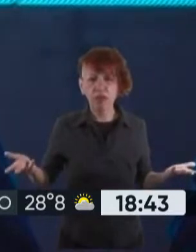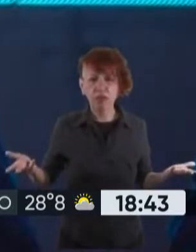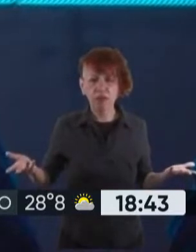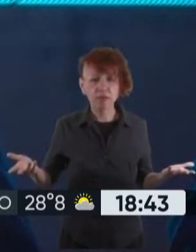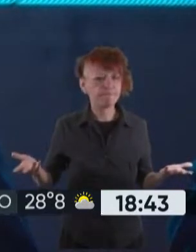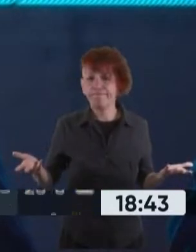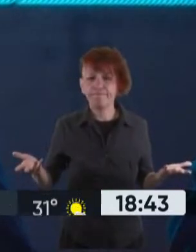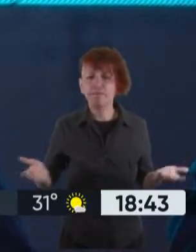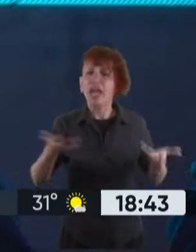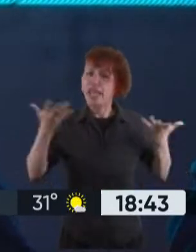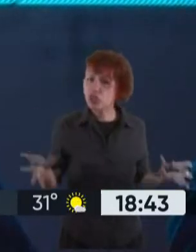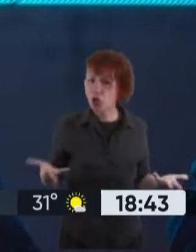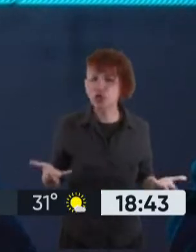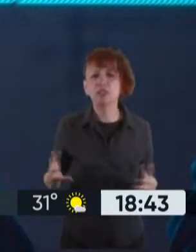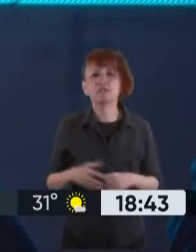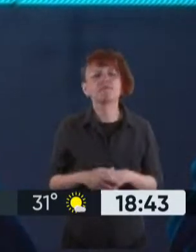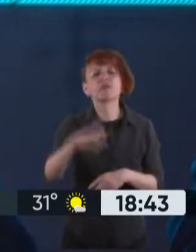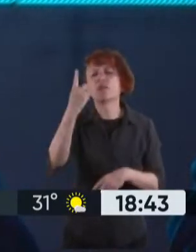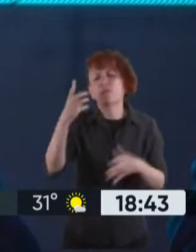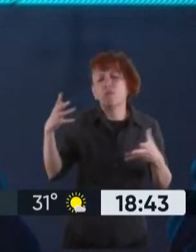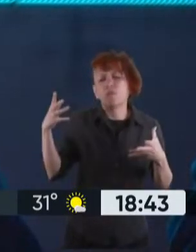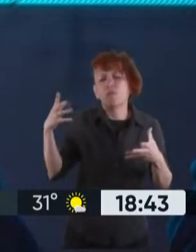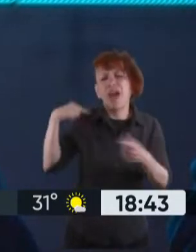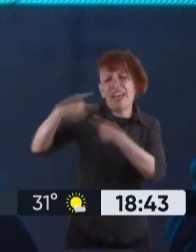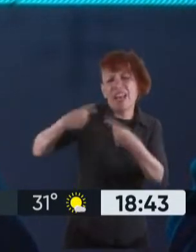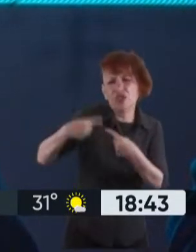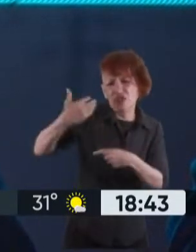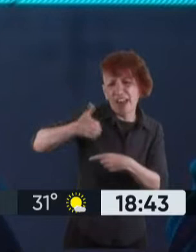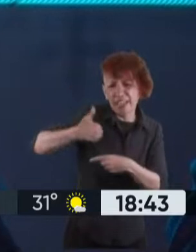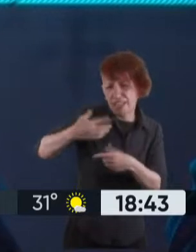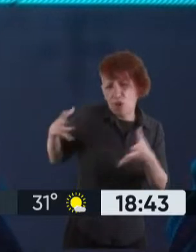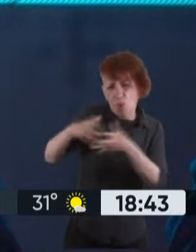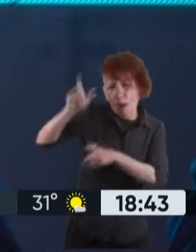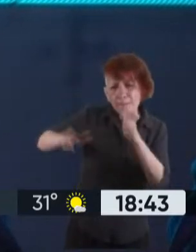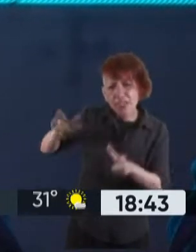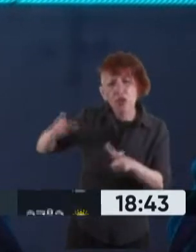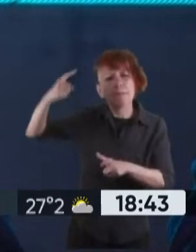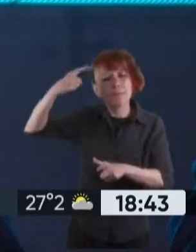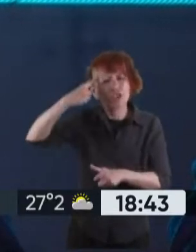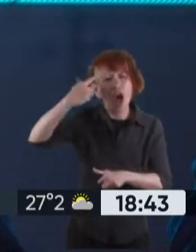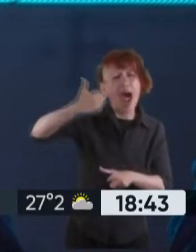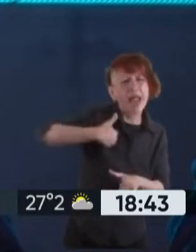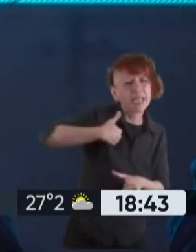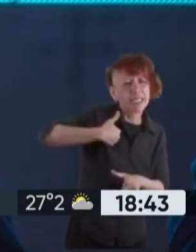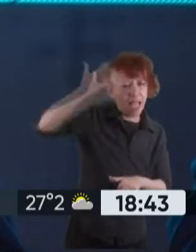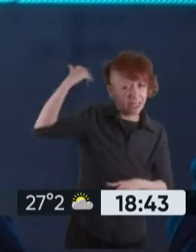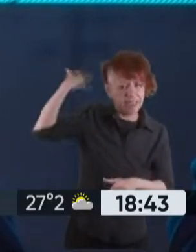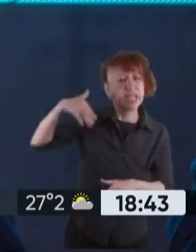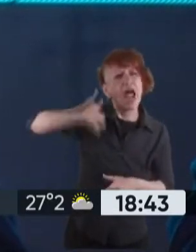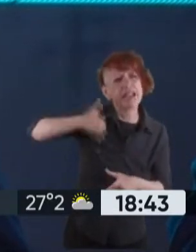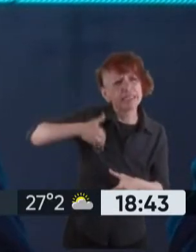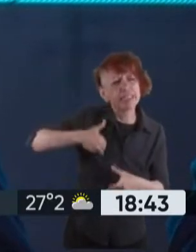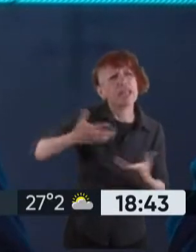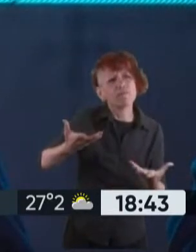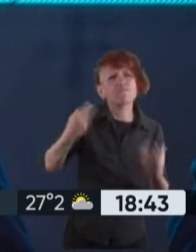Hubo una generación en la Argentina que pensó la Argentina a partir de la producción agrícola. Fue